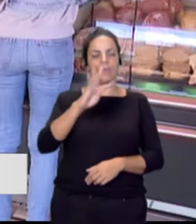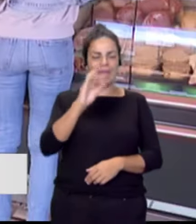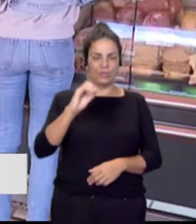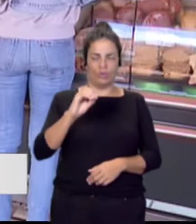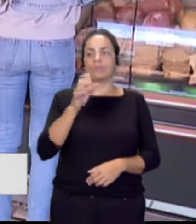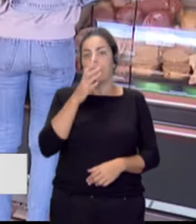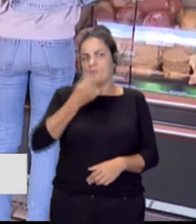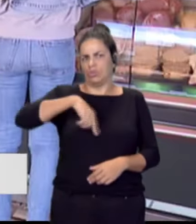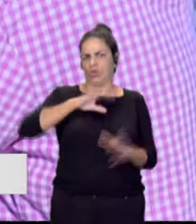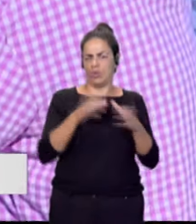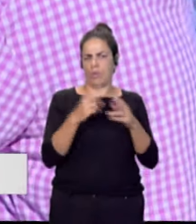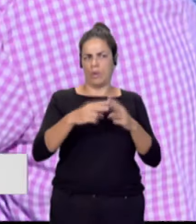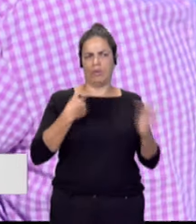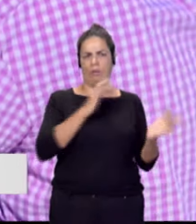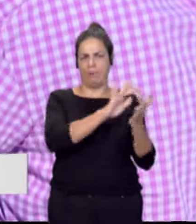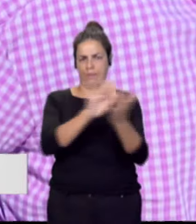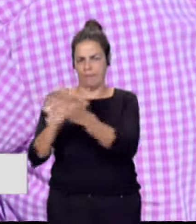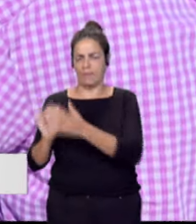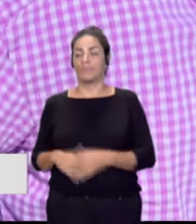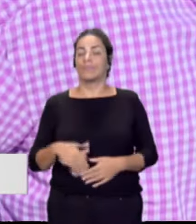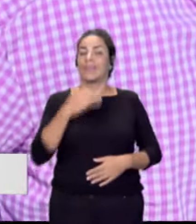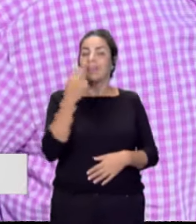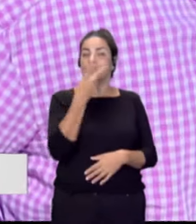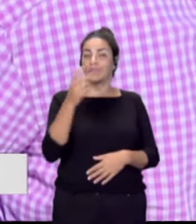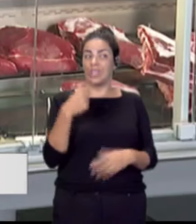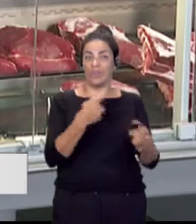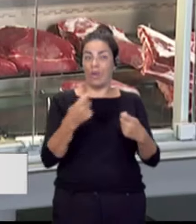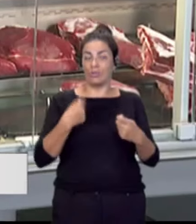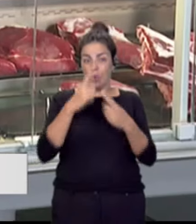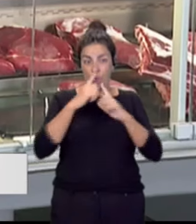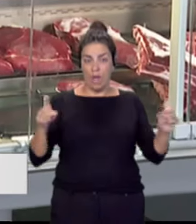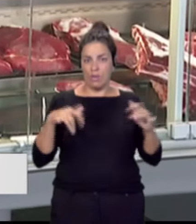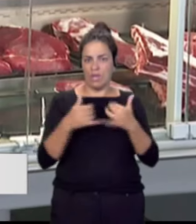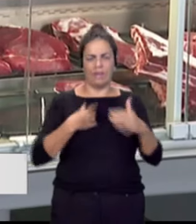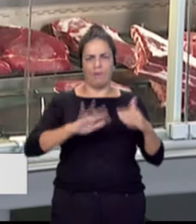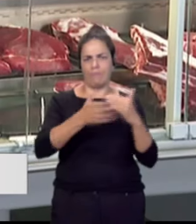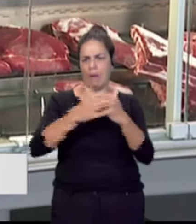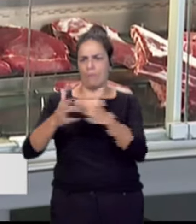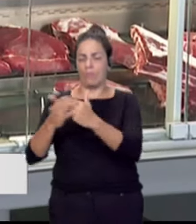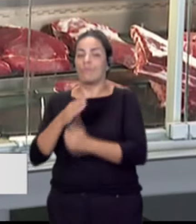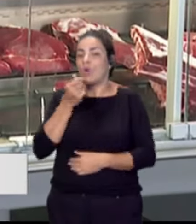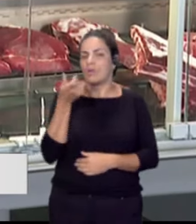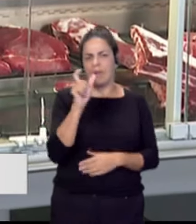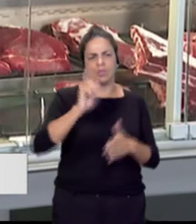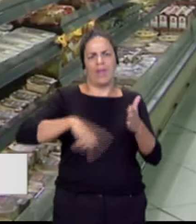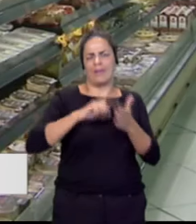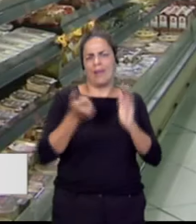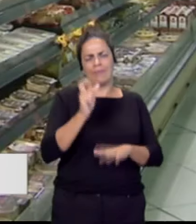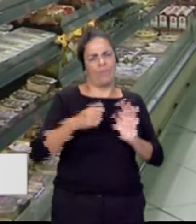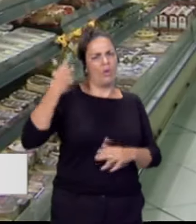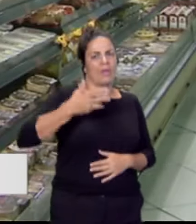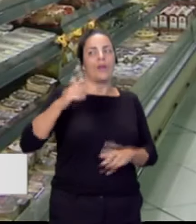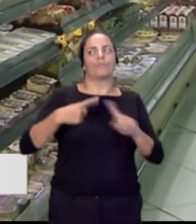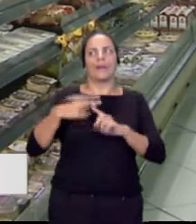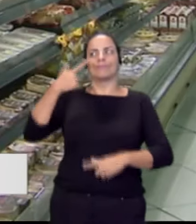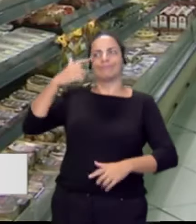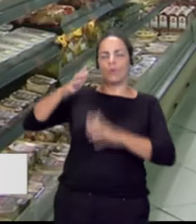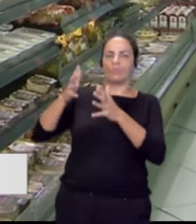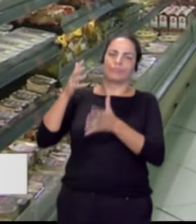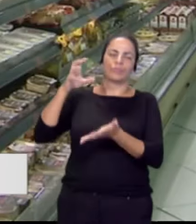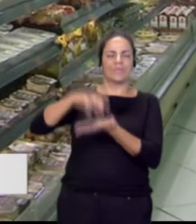Casi 200 negocios han cerrado en la provincia tinerfeña en un año. Los alquileres son altos y se enfrentan a la competencia de las grandes superficies. Y hay